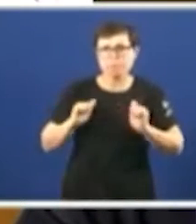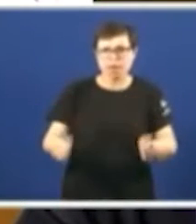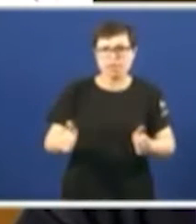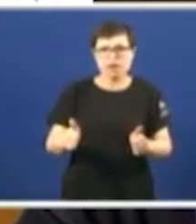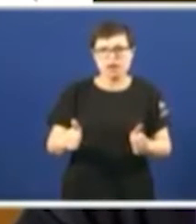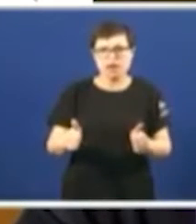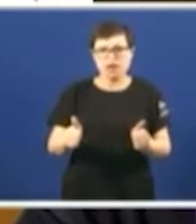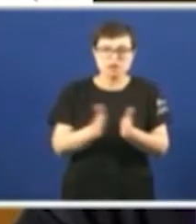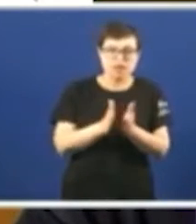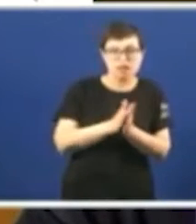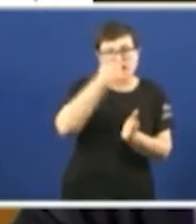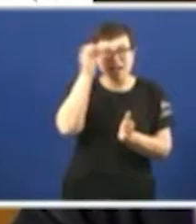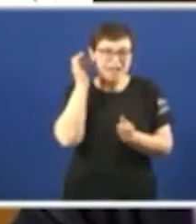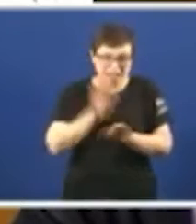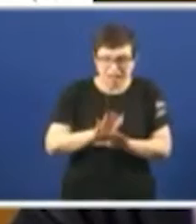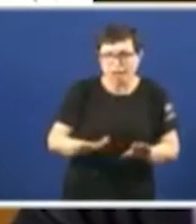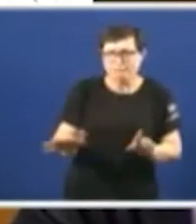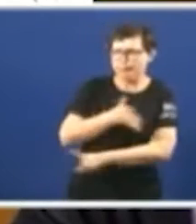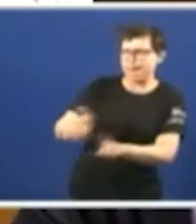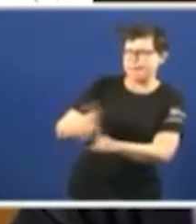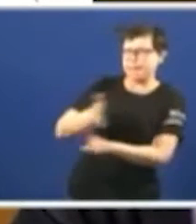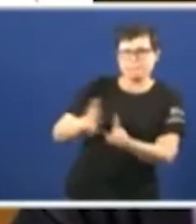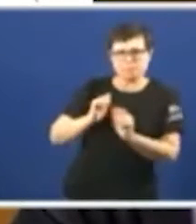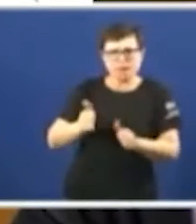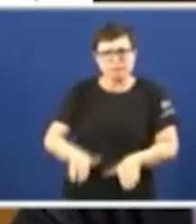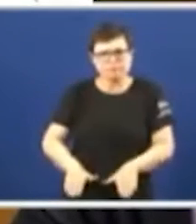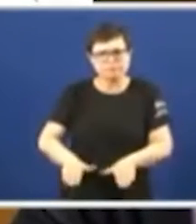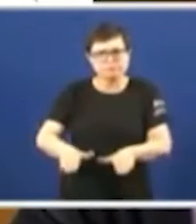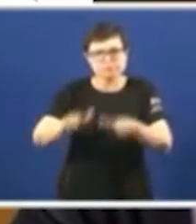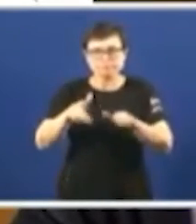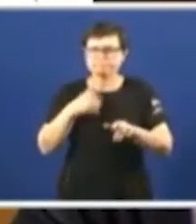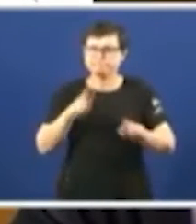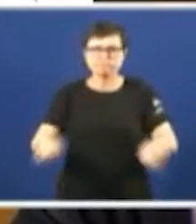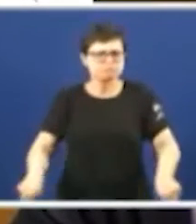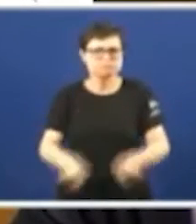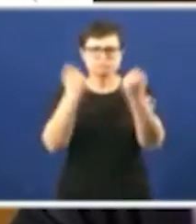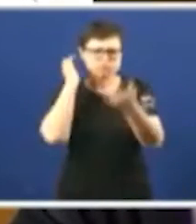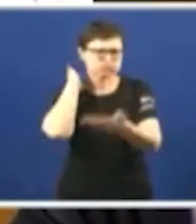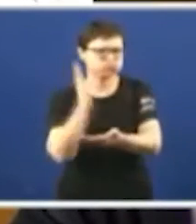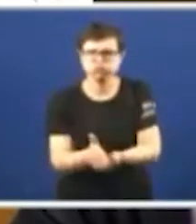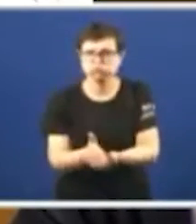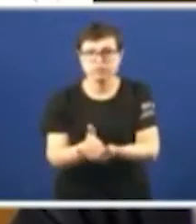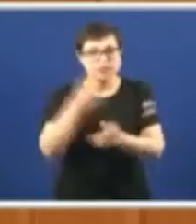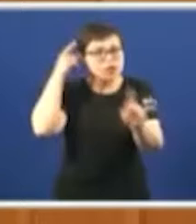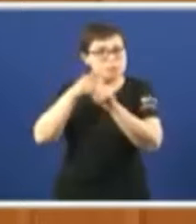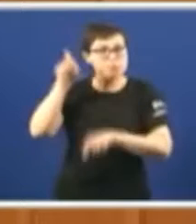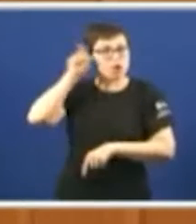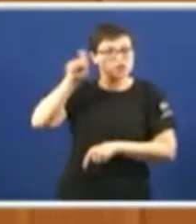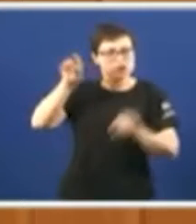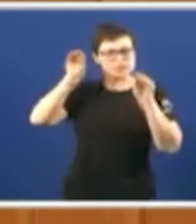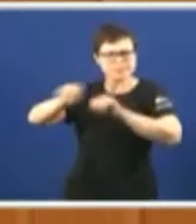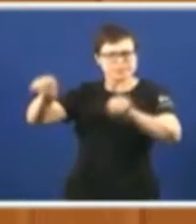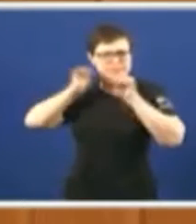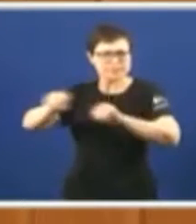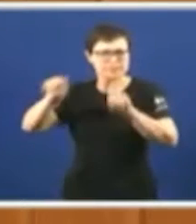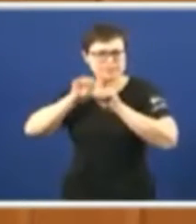agresións de compañeiros a compañeiras. Hai que rachar con isto. Debemos formar os corpos docentes para que sexan verdadeiras vacinas contra o machismo, para